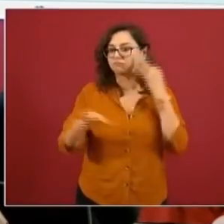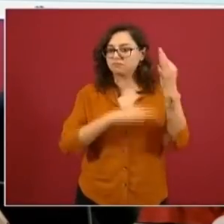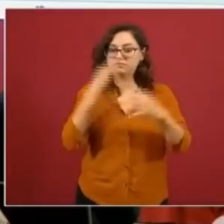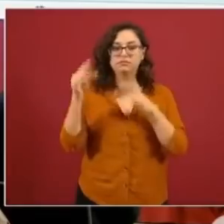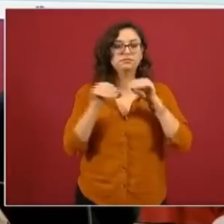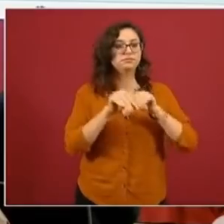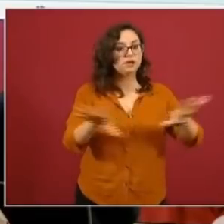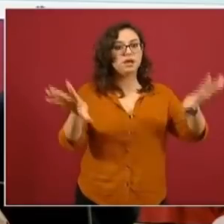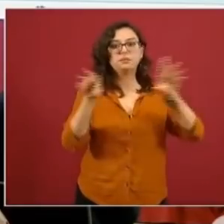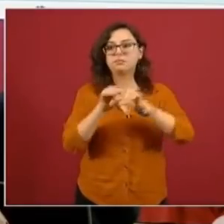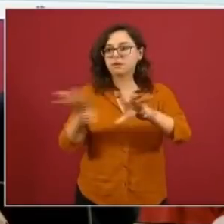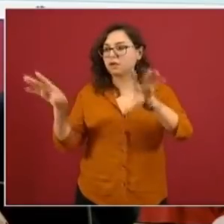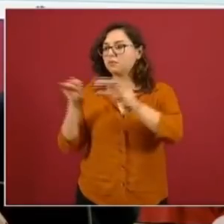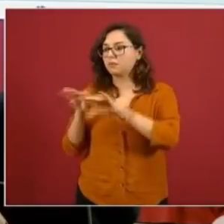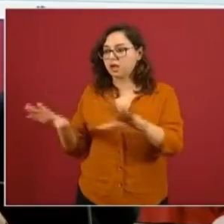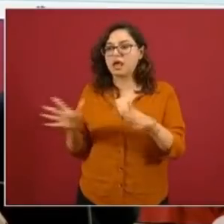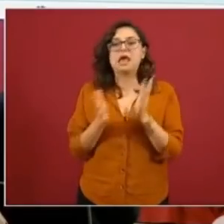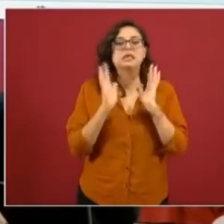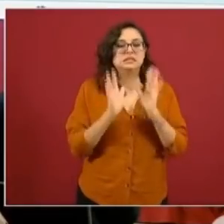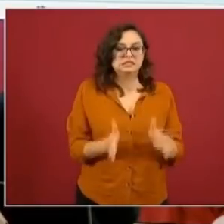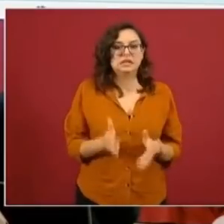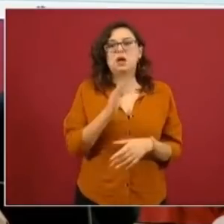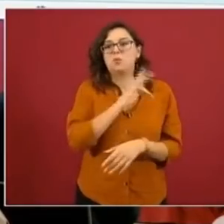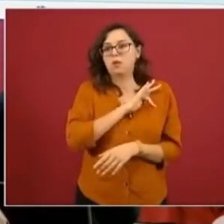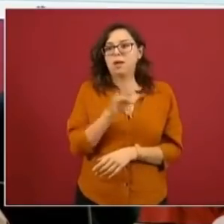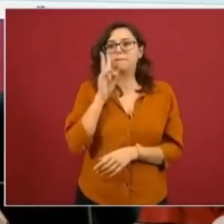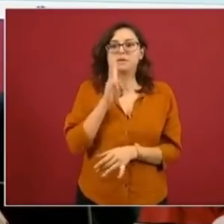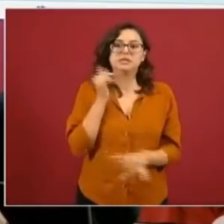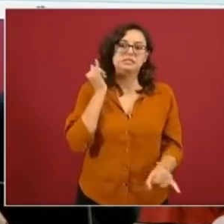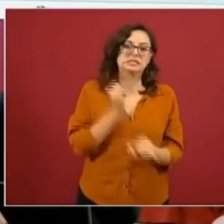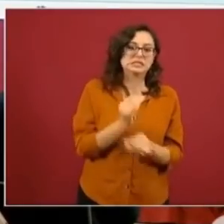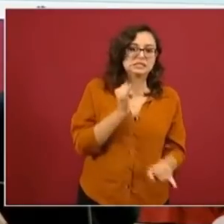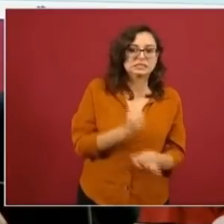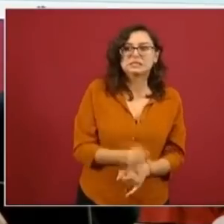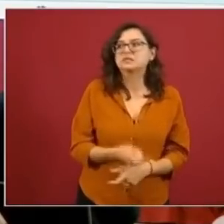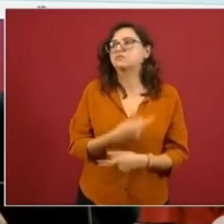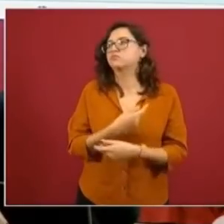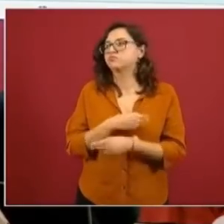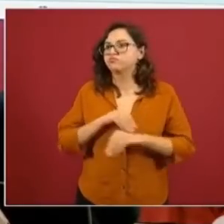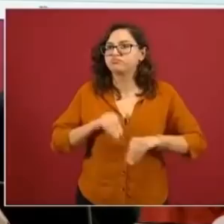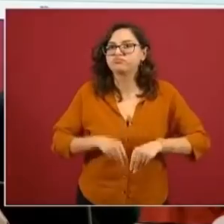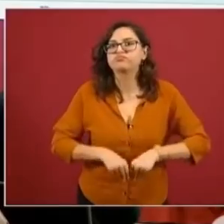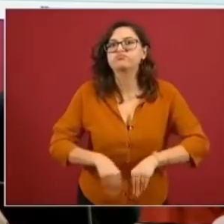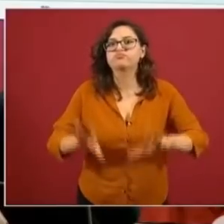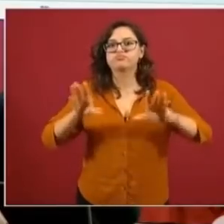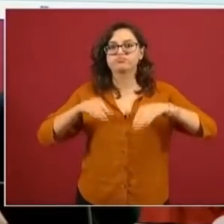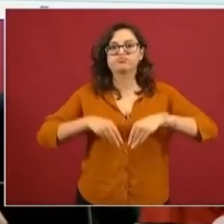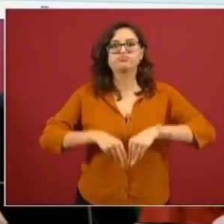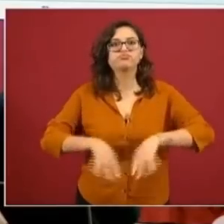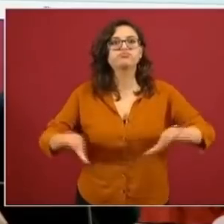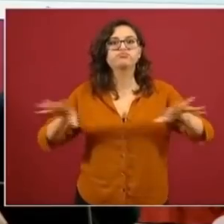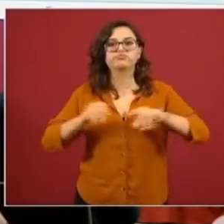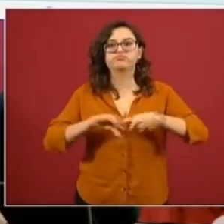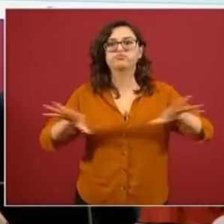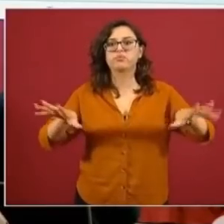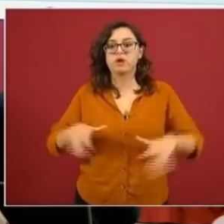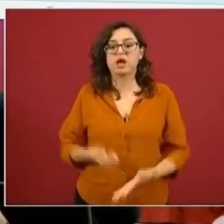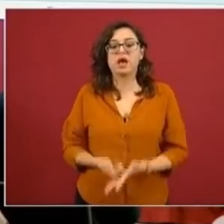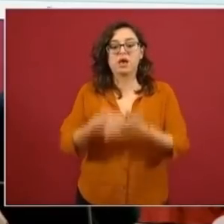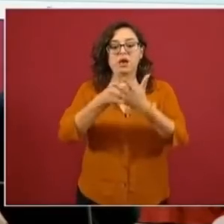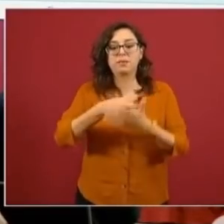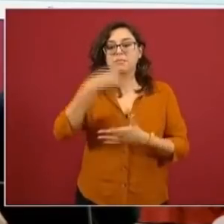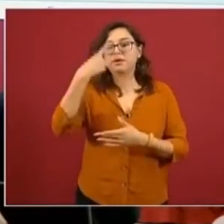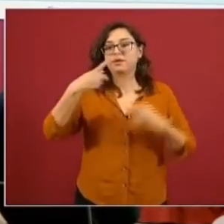que ustedes han visto que hemos estado en las redes sociales compartiendo, y eso también ayudó a llegar a la